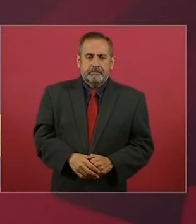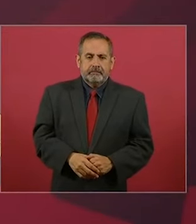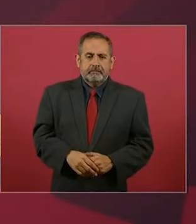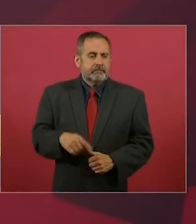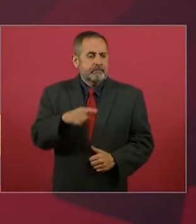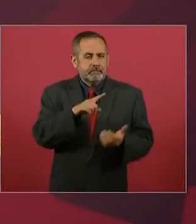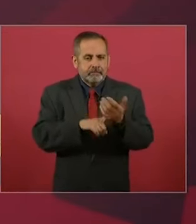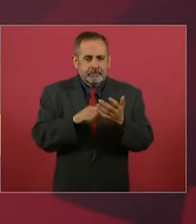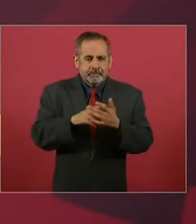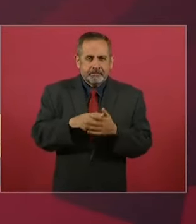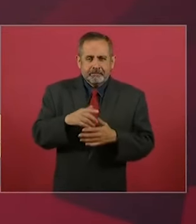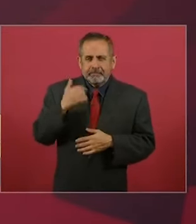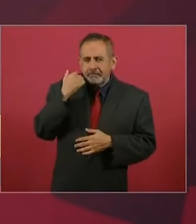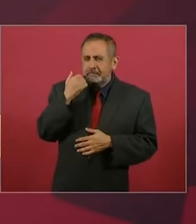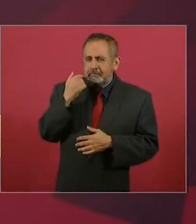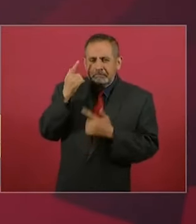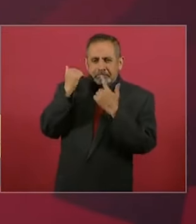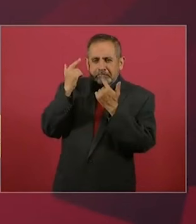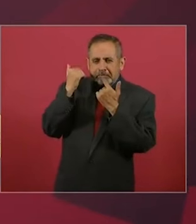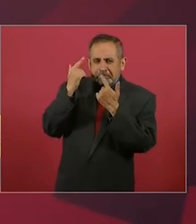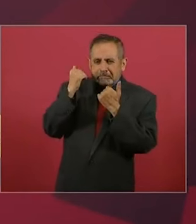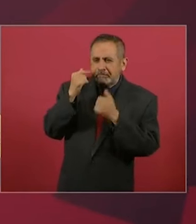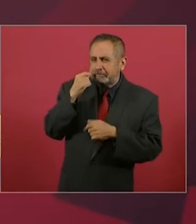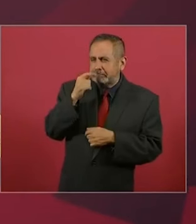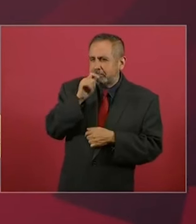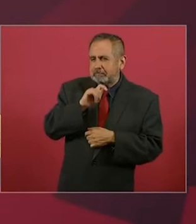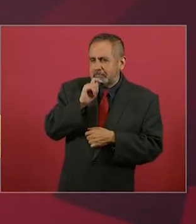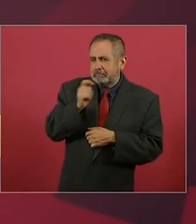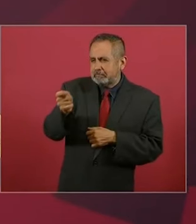jugar el dedo en la boca a la gente.